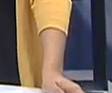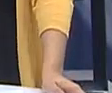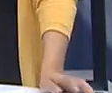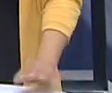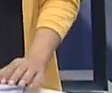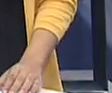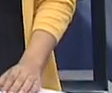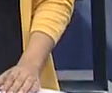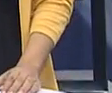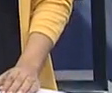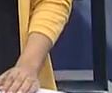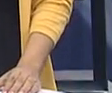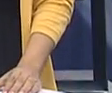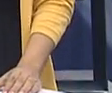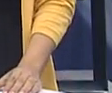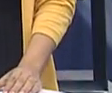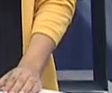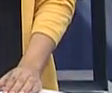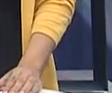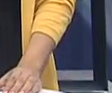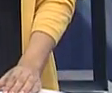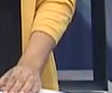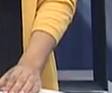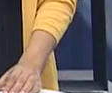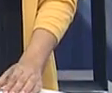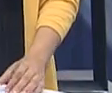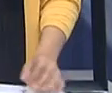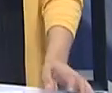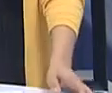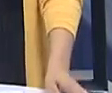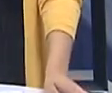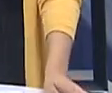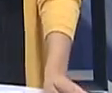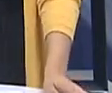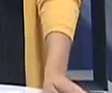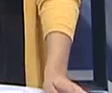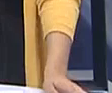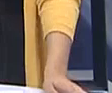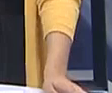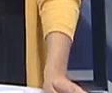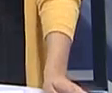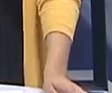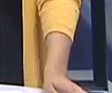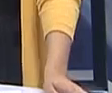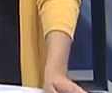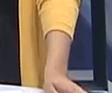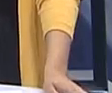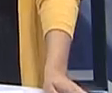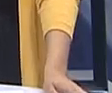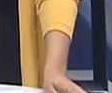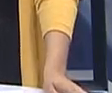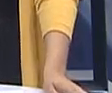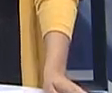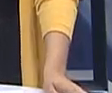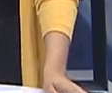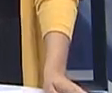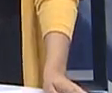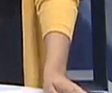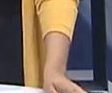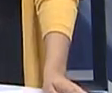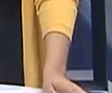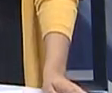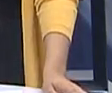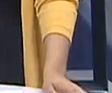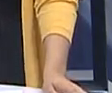Y es que durante la clausura del simulacro, el presidente de la República, pero también las instituciones participantes, se refirieron al evento y la importancia